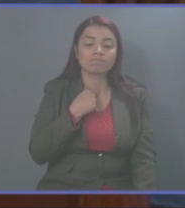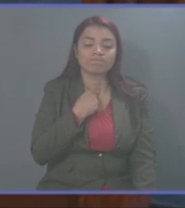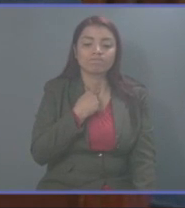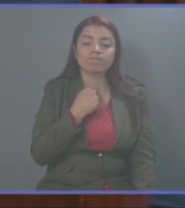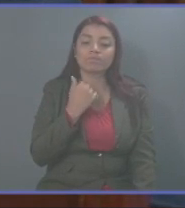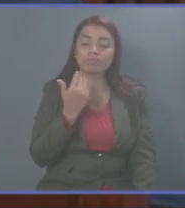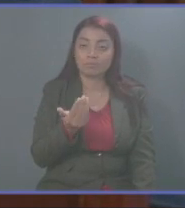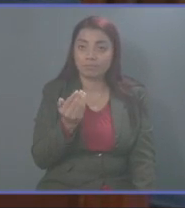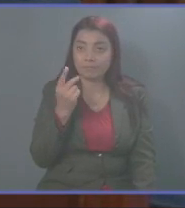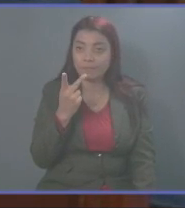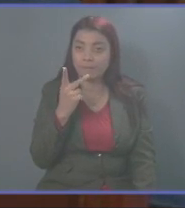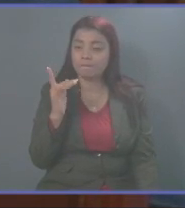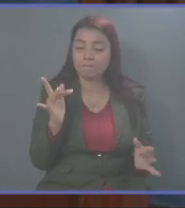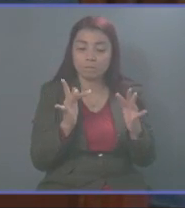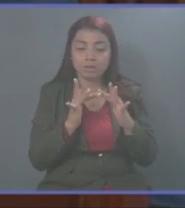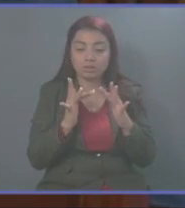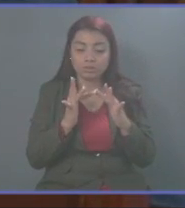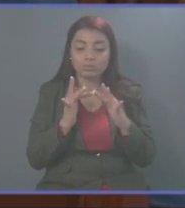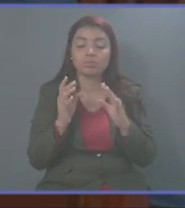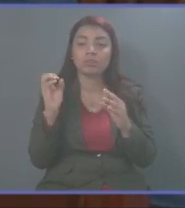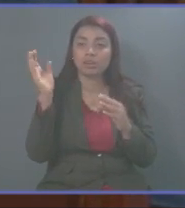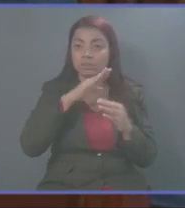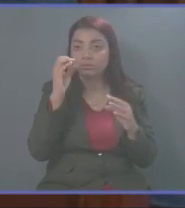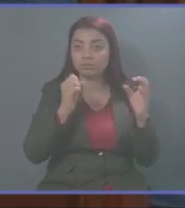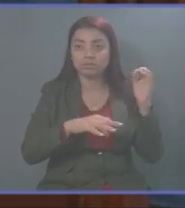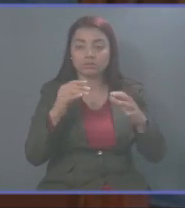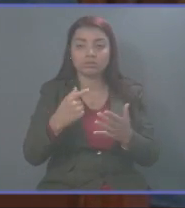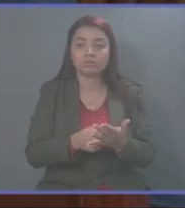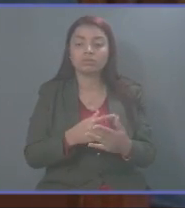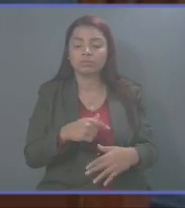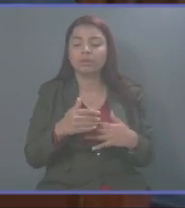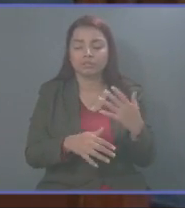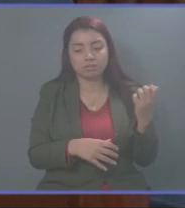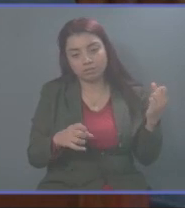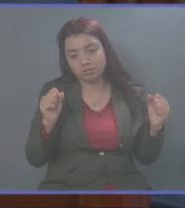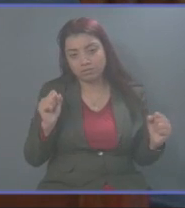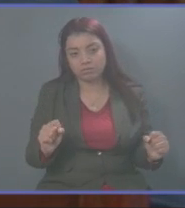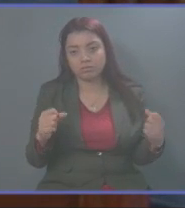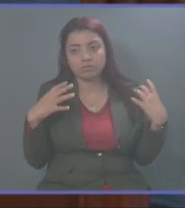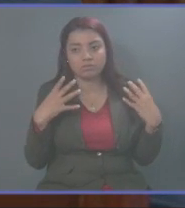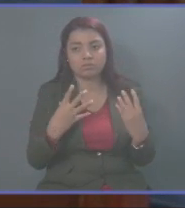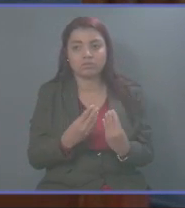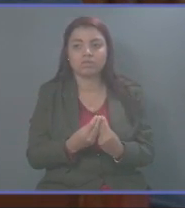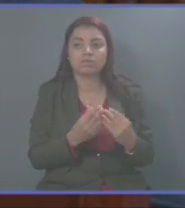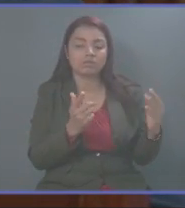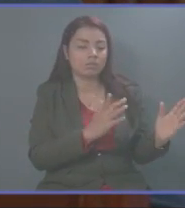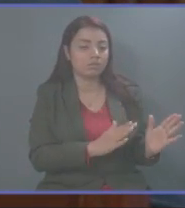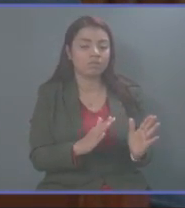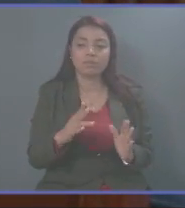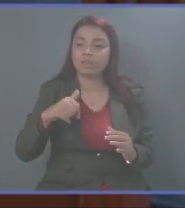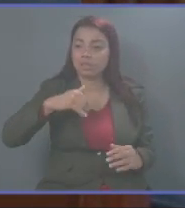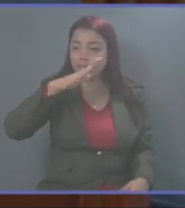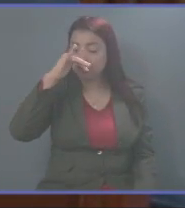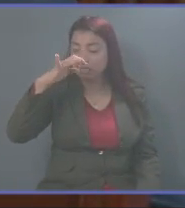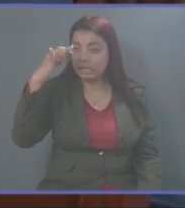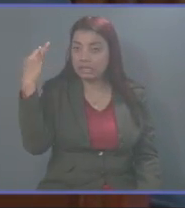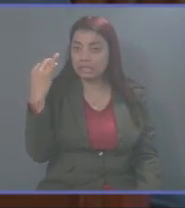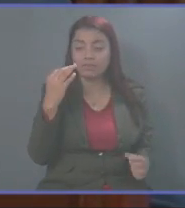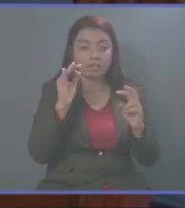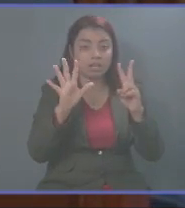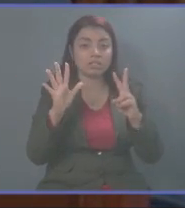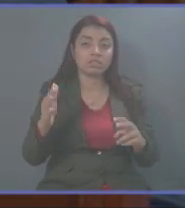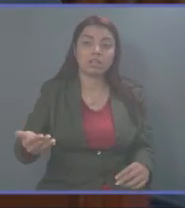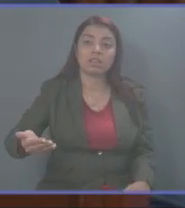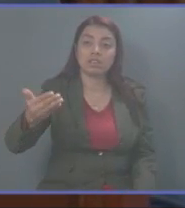relacionadas con la gestión de residuos, el sector privado y sociedad civil. Este Plan Nacional deberá actualizarse al menos cada 7